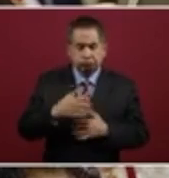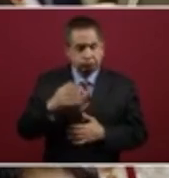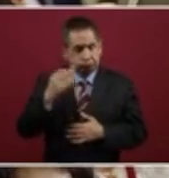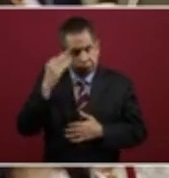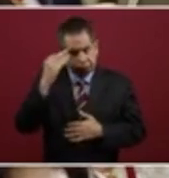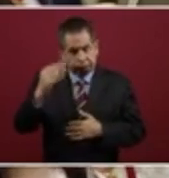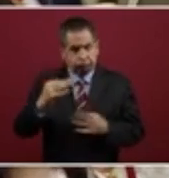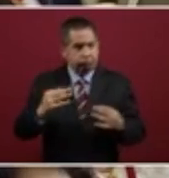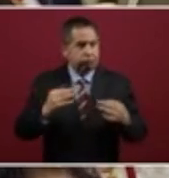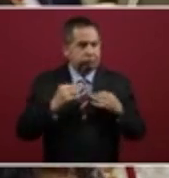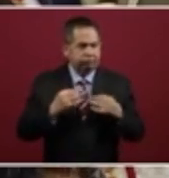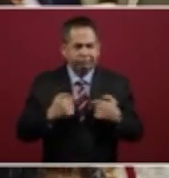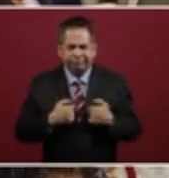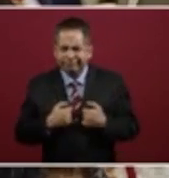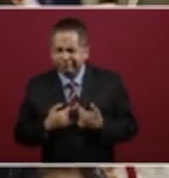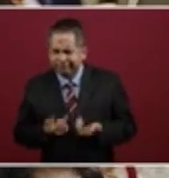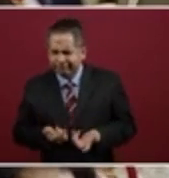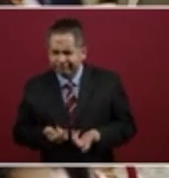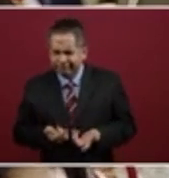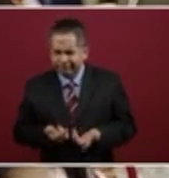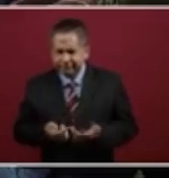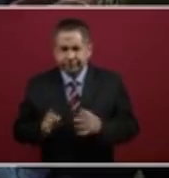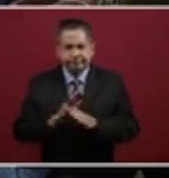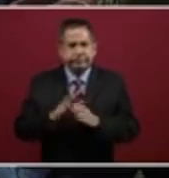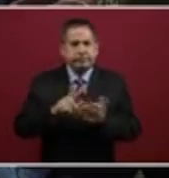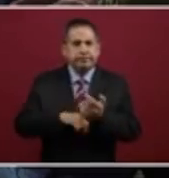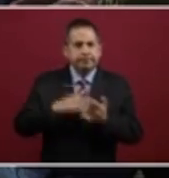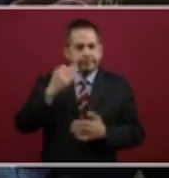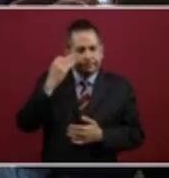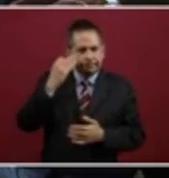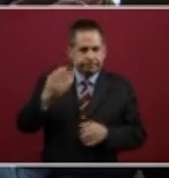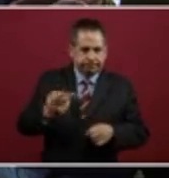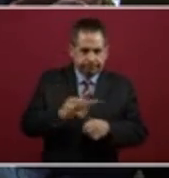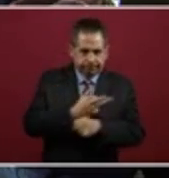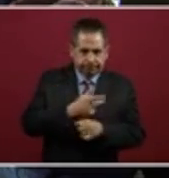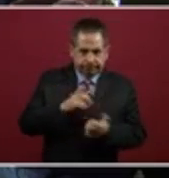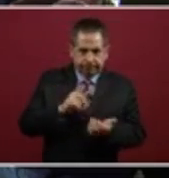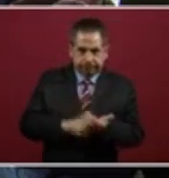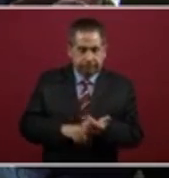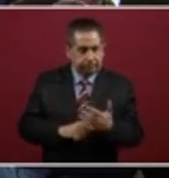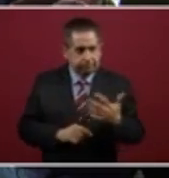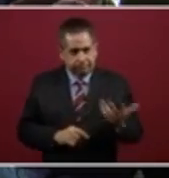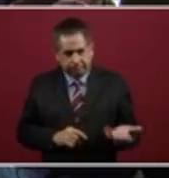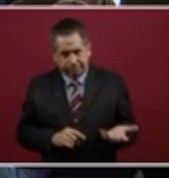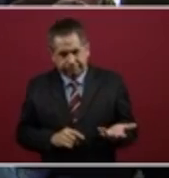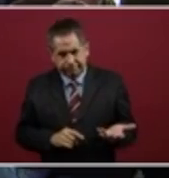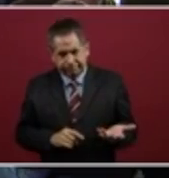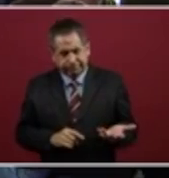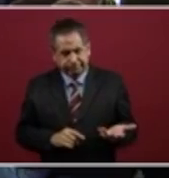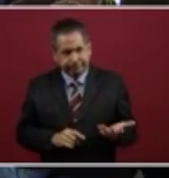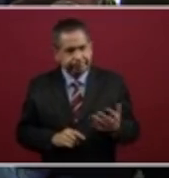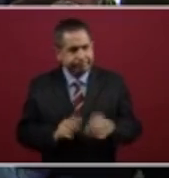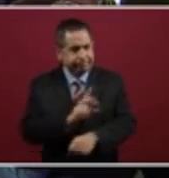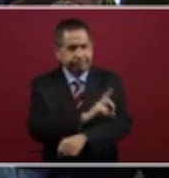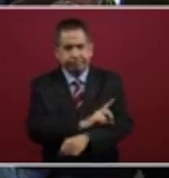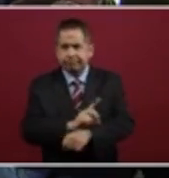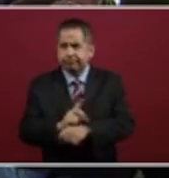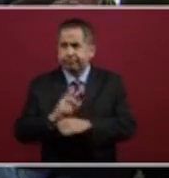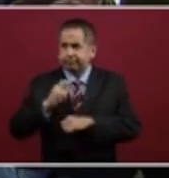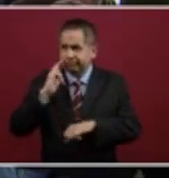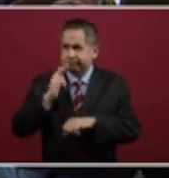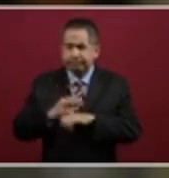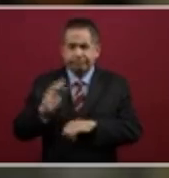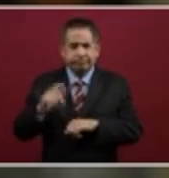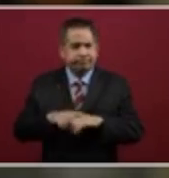ni tiempo ni es, la situación es que funciona, está jugando los delegados federales en